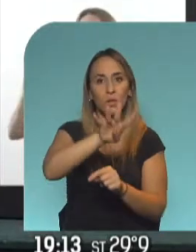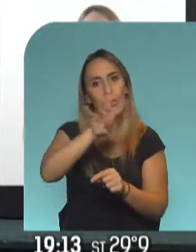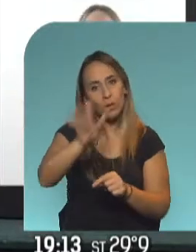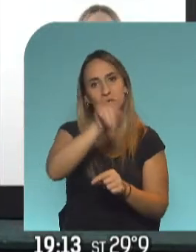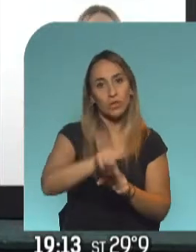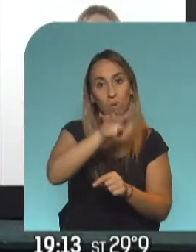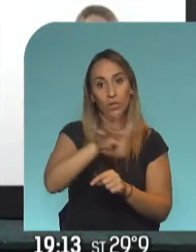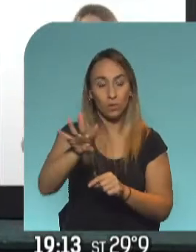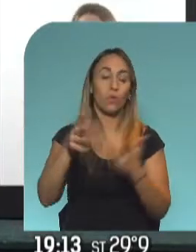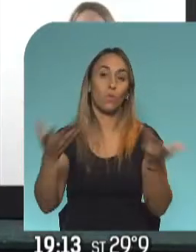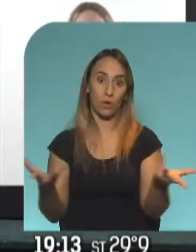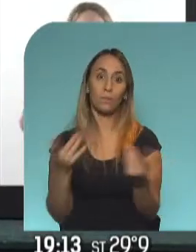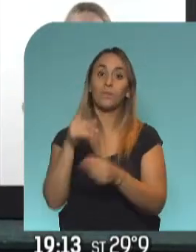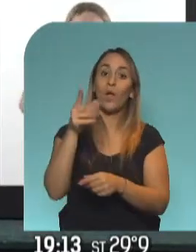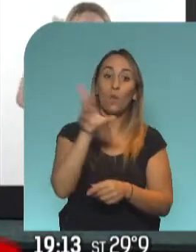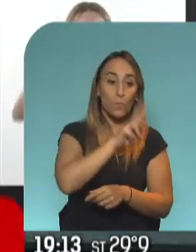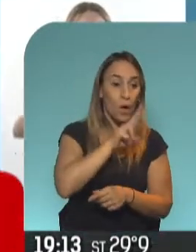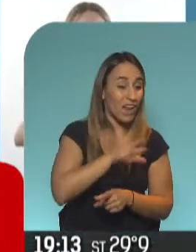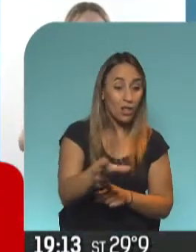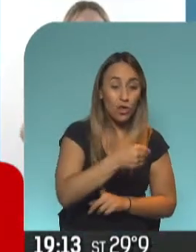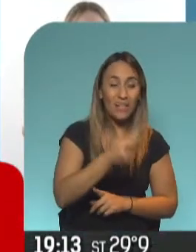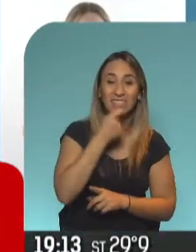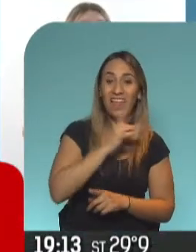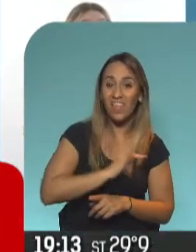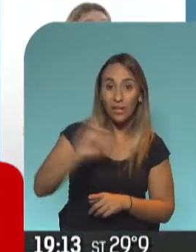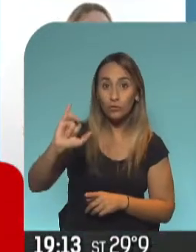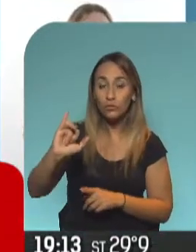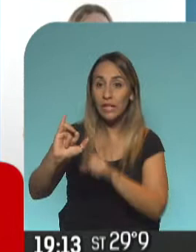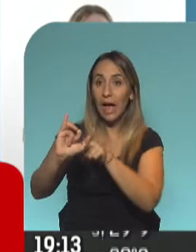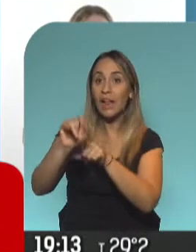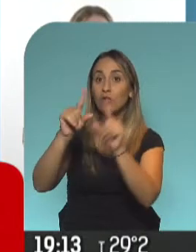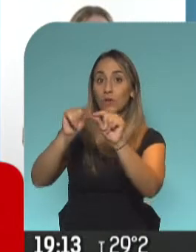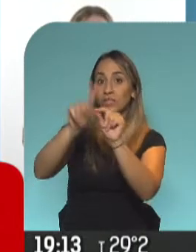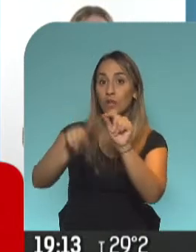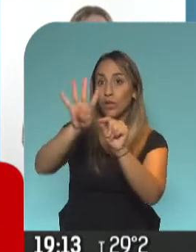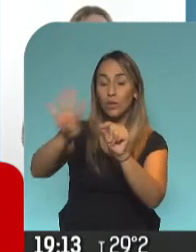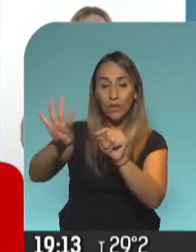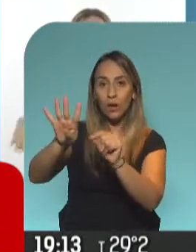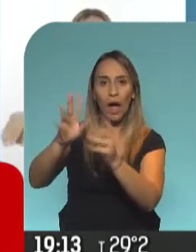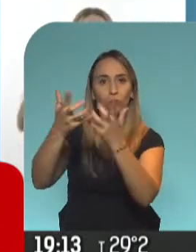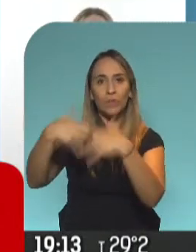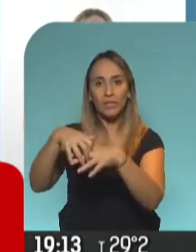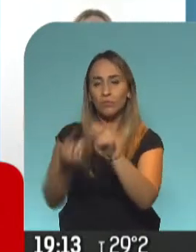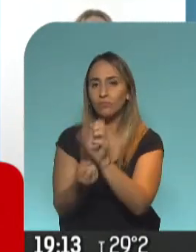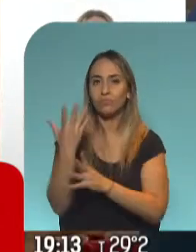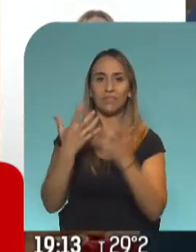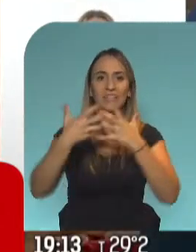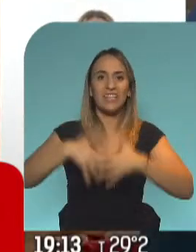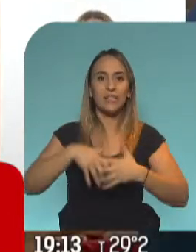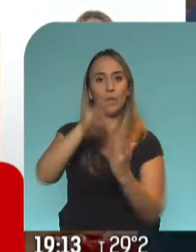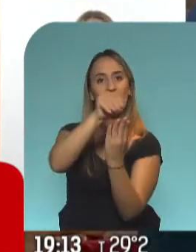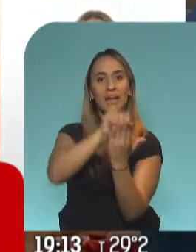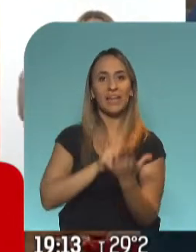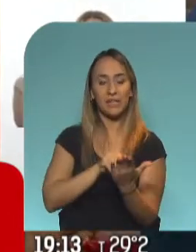son denunciados por mujeres al 144 pasan a integrar este registro, lo cual permite hacer un seguimiento muy puntual de los casos de cada una